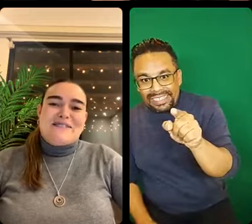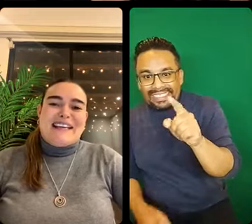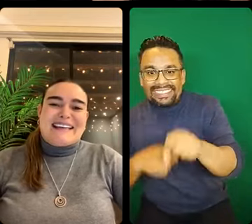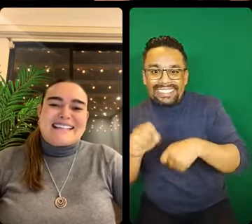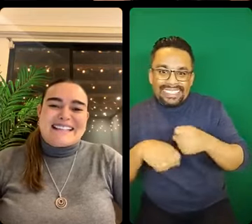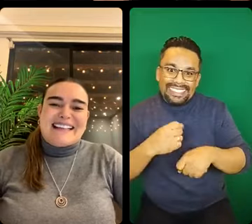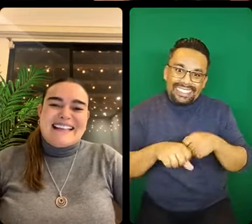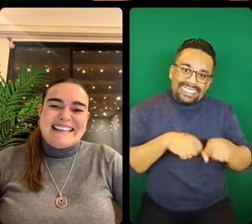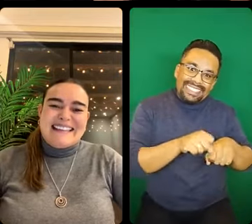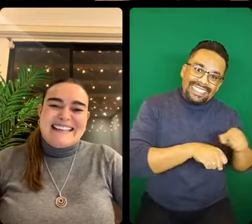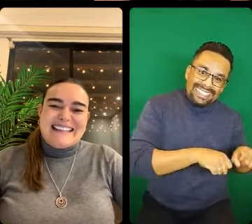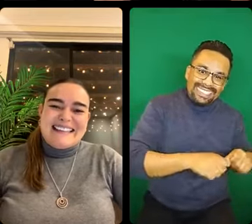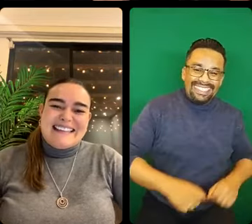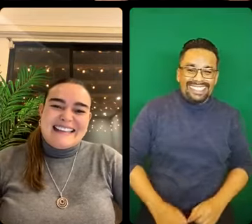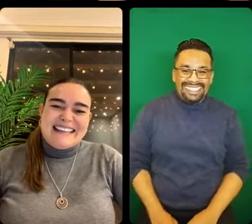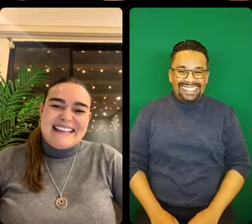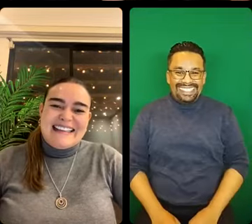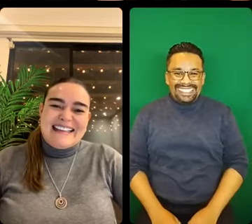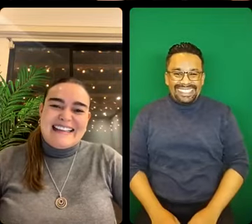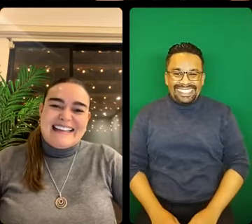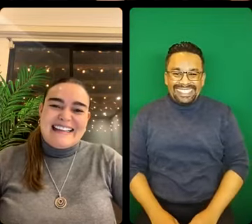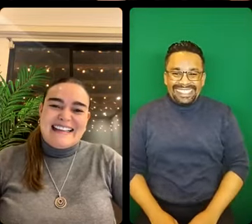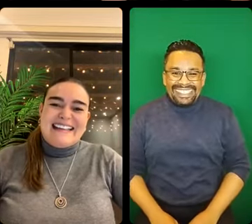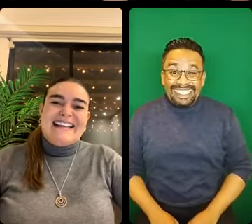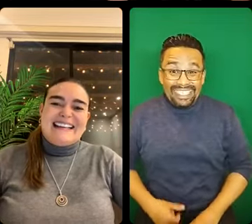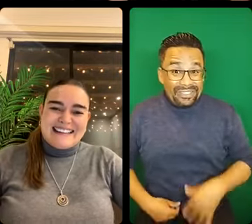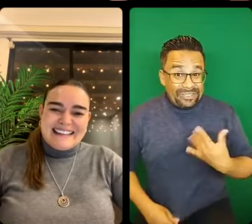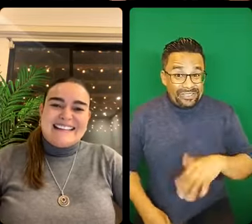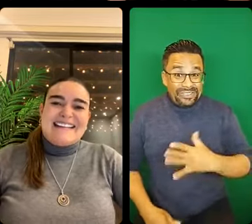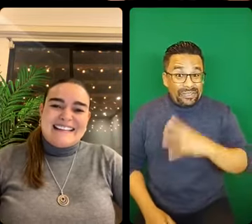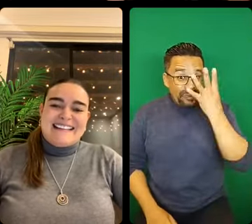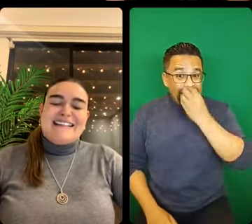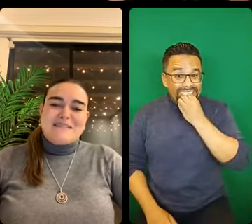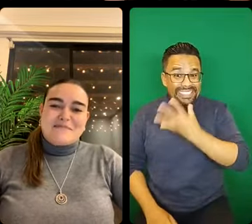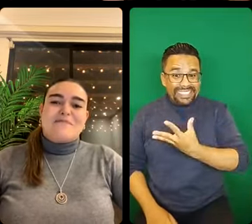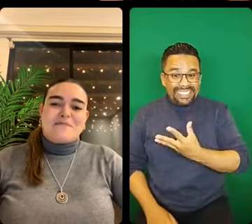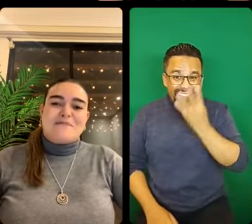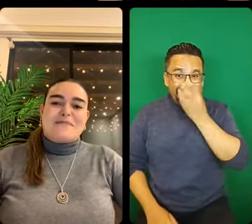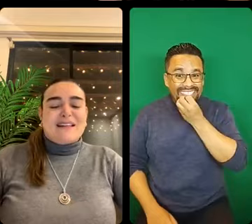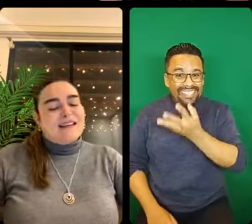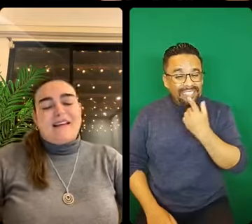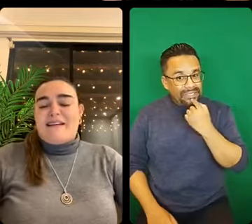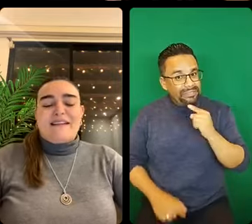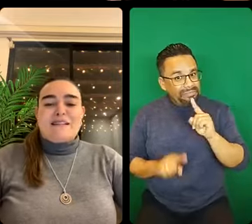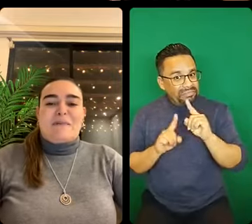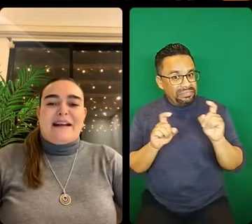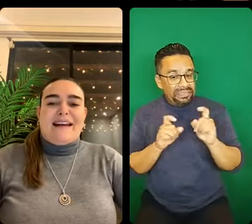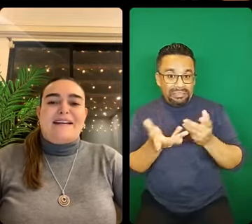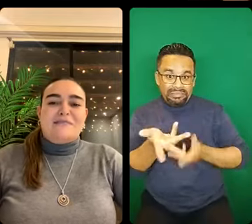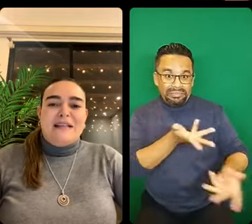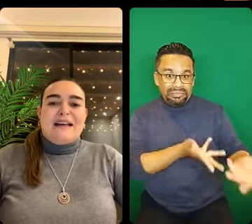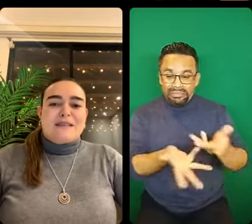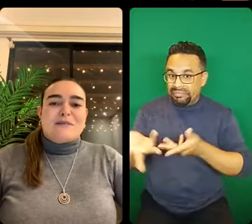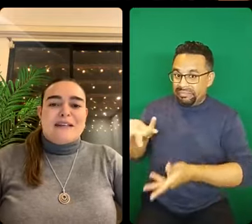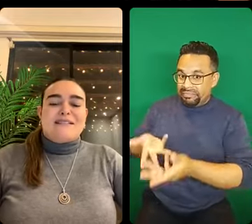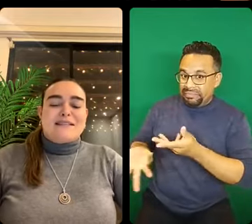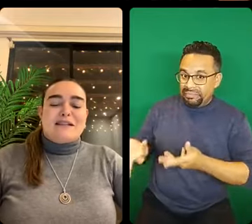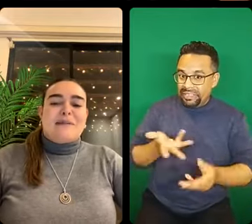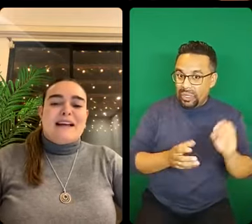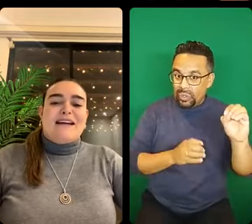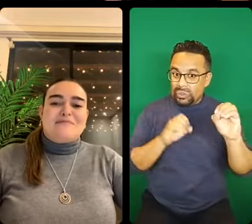Historias. No, y me parece súper lindo porque yo creo que es un tema que tenemos que conversar hombres y mujeres. Es